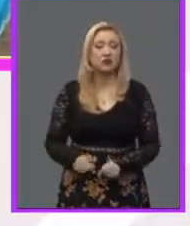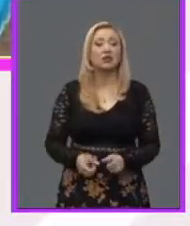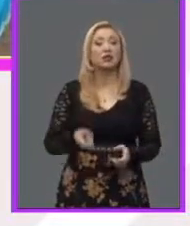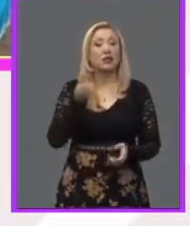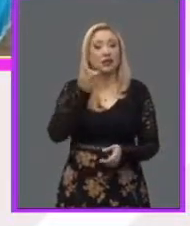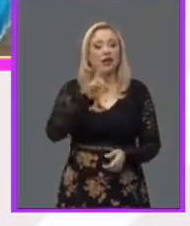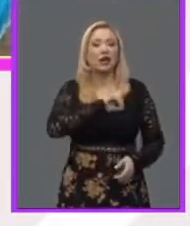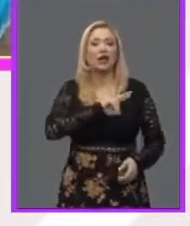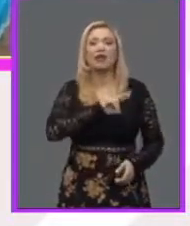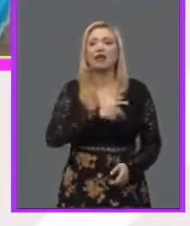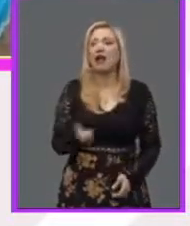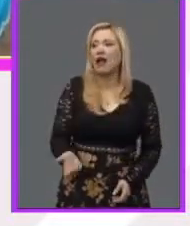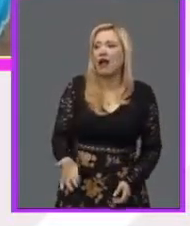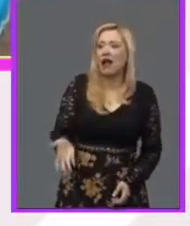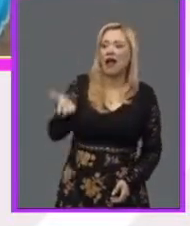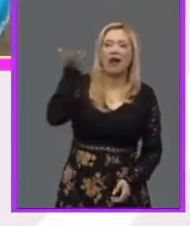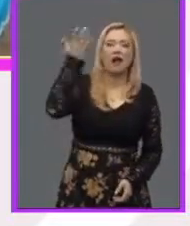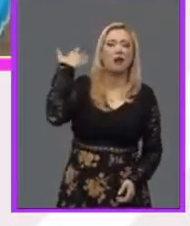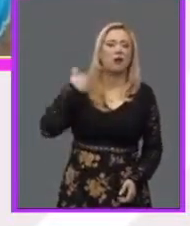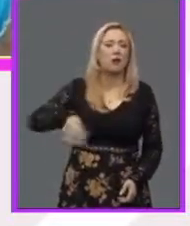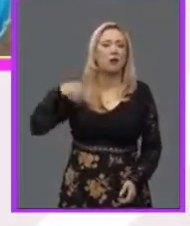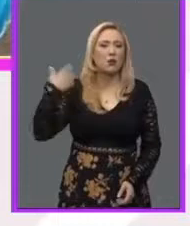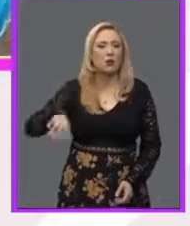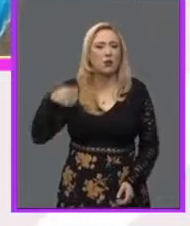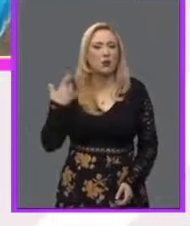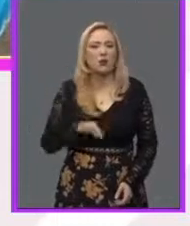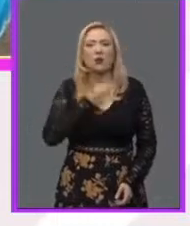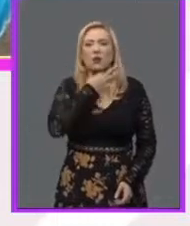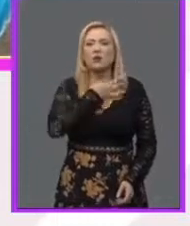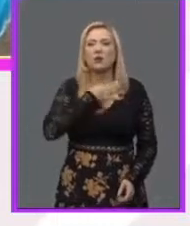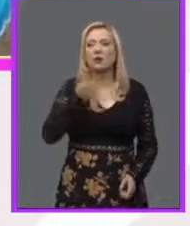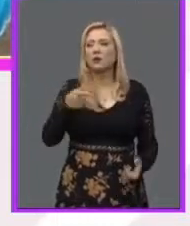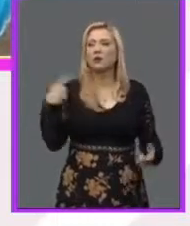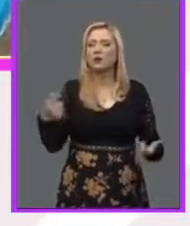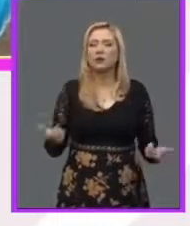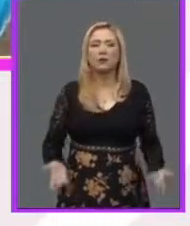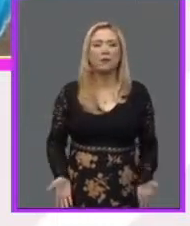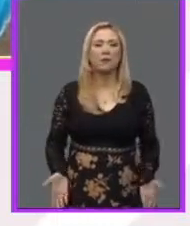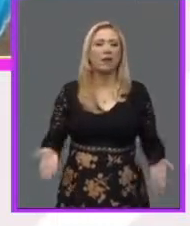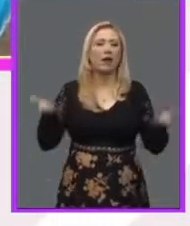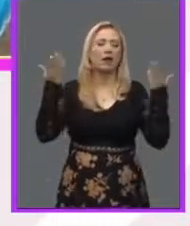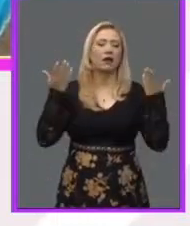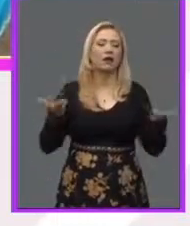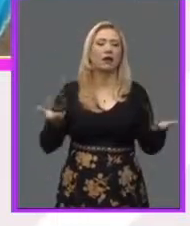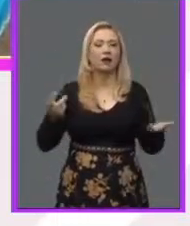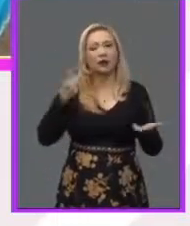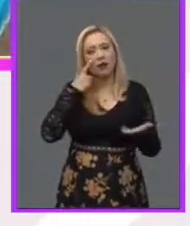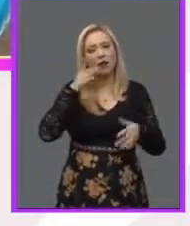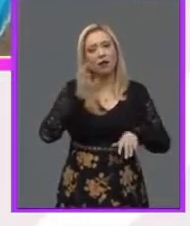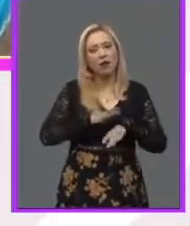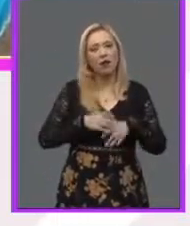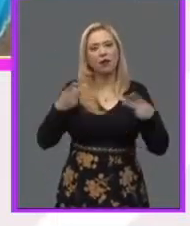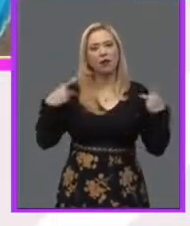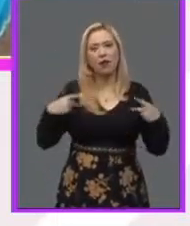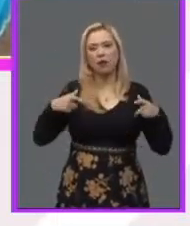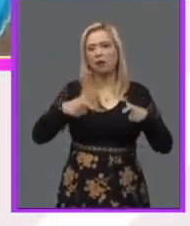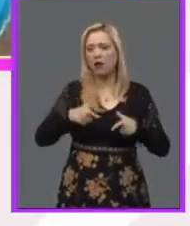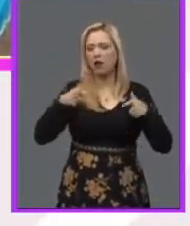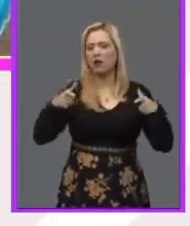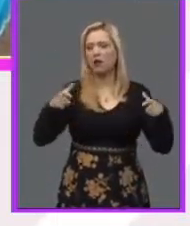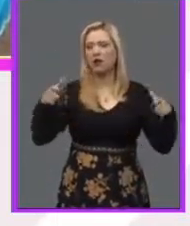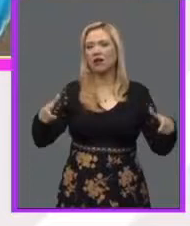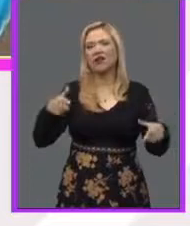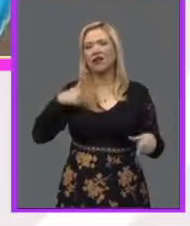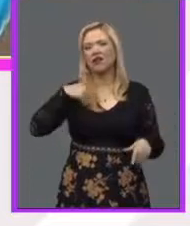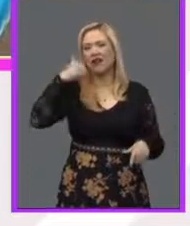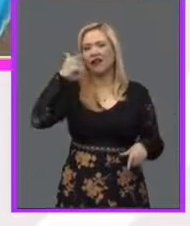costos de las rentas, aumentan los costos de todo. Y lo más importante, que de repente ya cada vez más personas no les quieran rentar